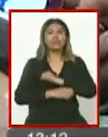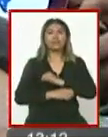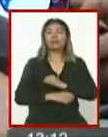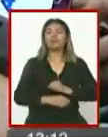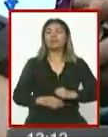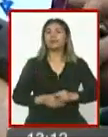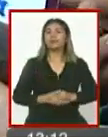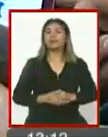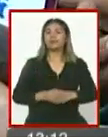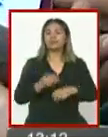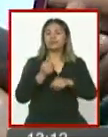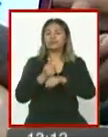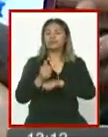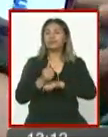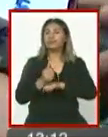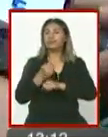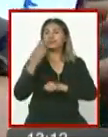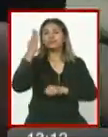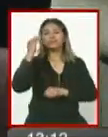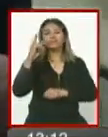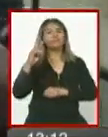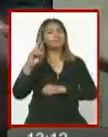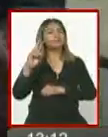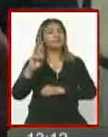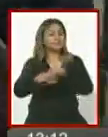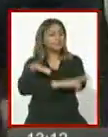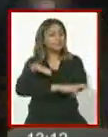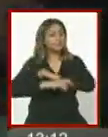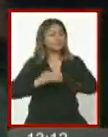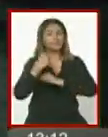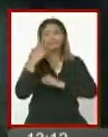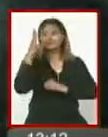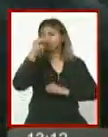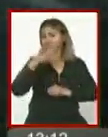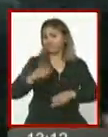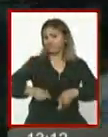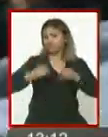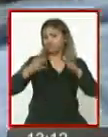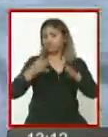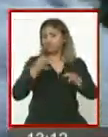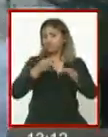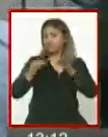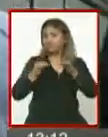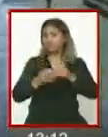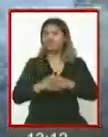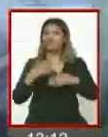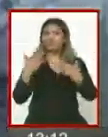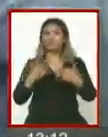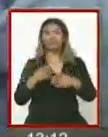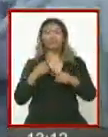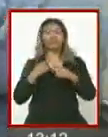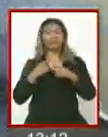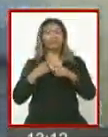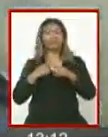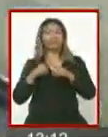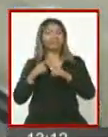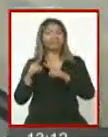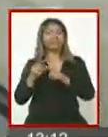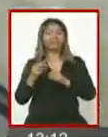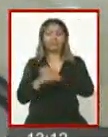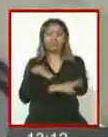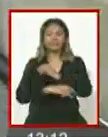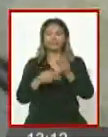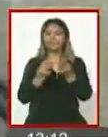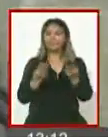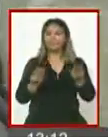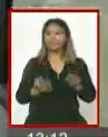sido imputado por el delito de robo agravado. En circunstancia de que el denunciante hace mención de que habría sido víctima de una sustracción de